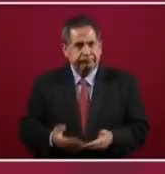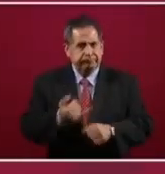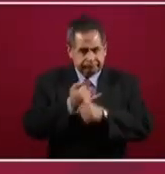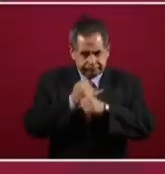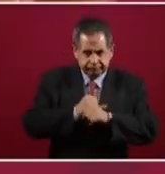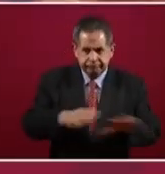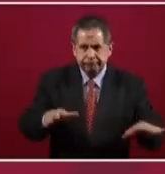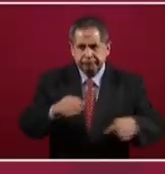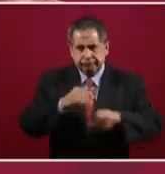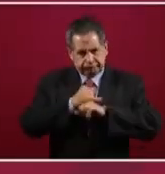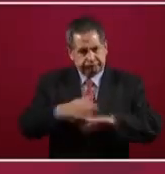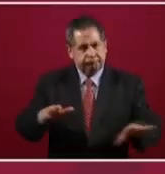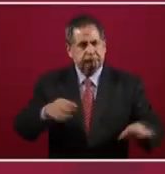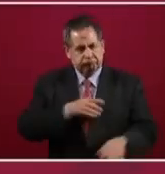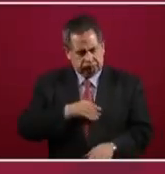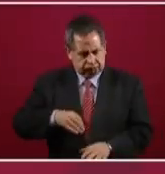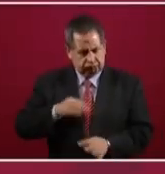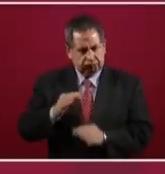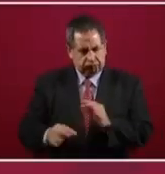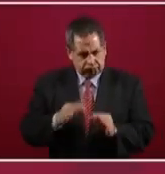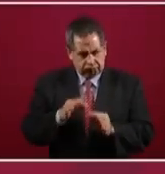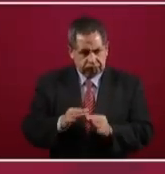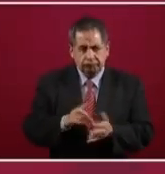ahora se está cumpliendo.